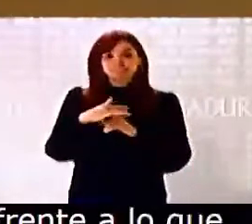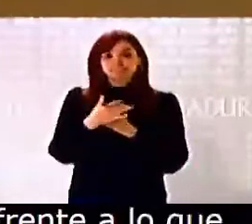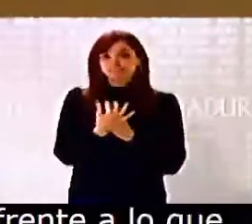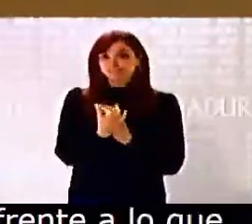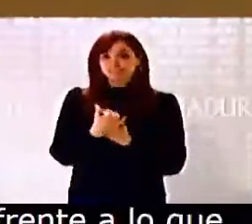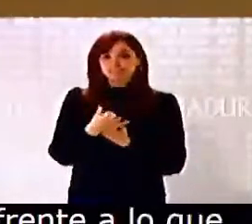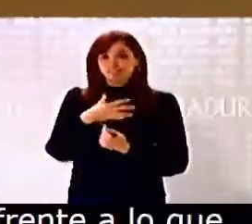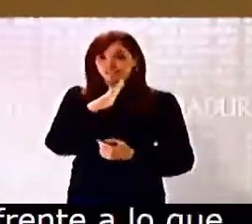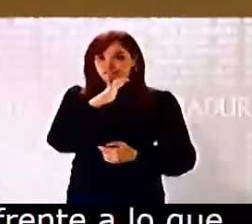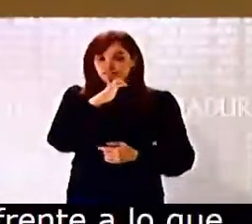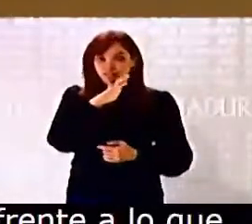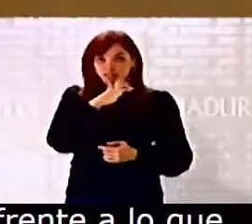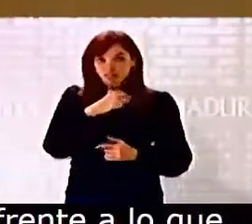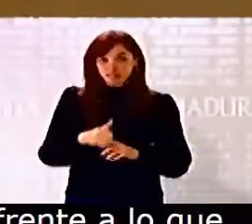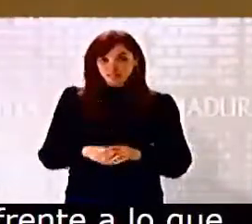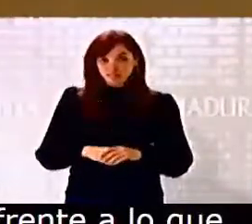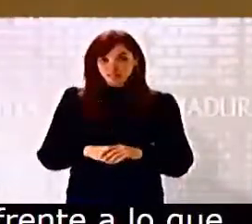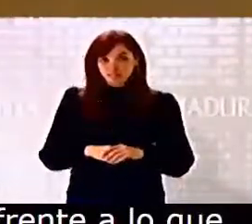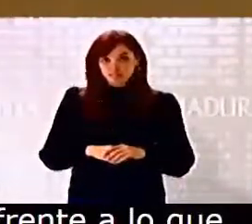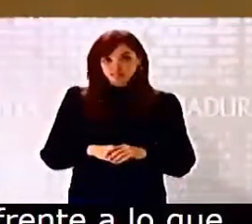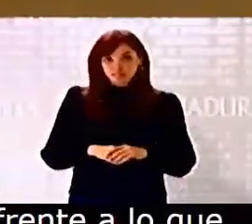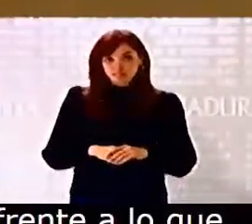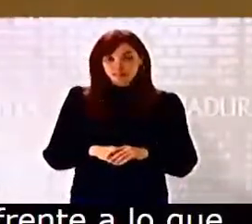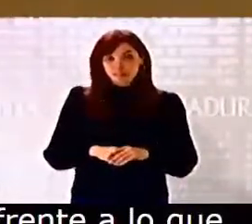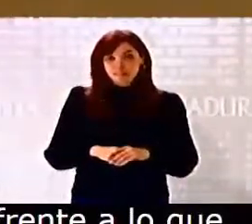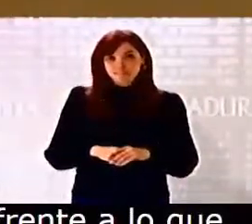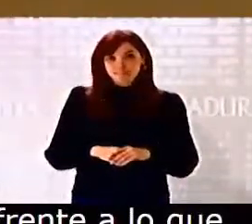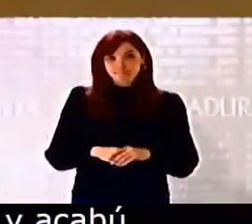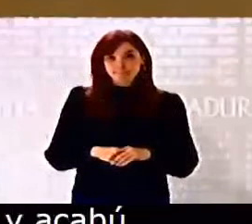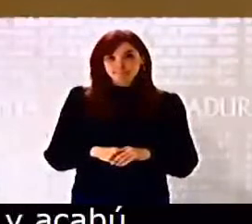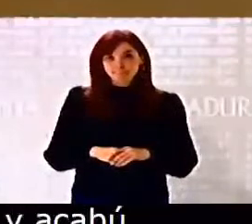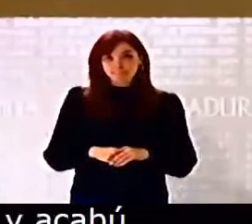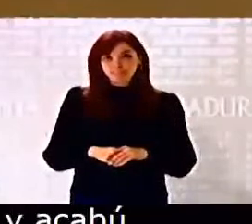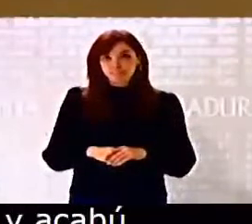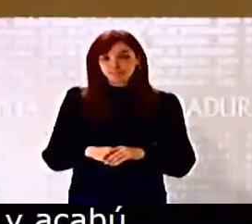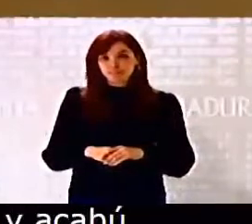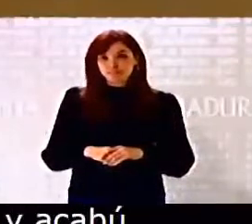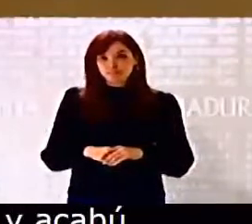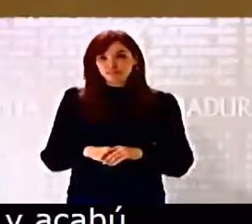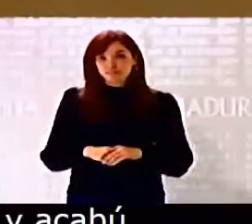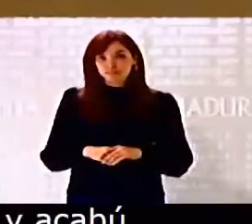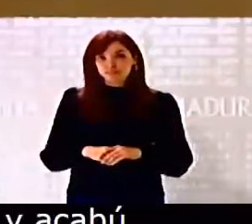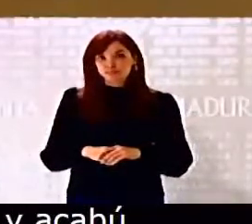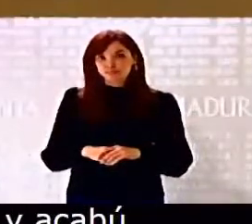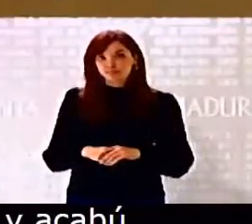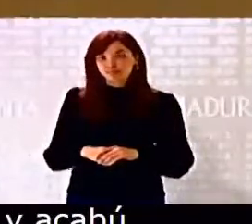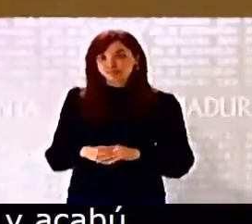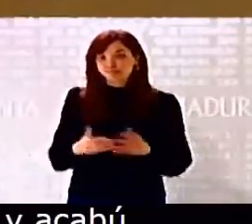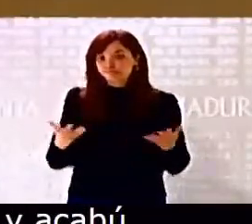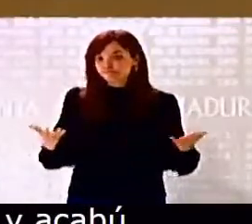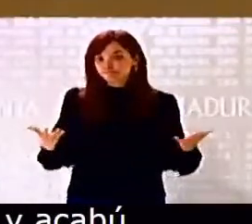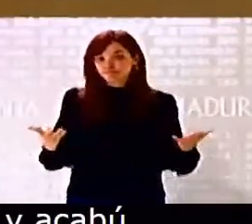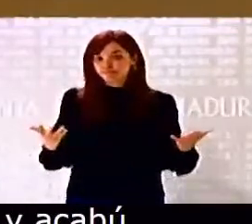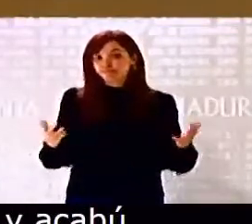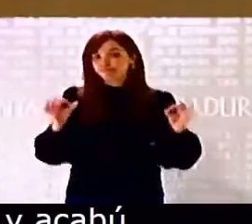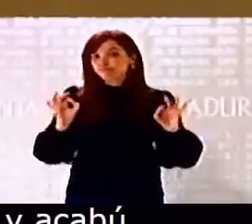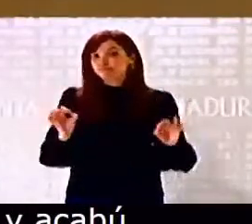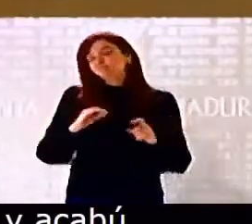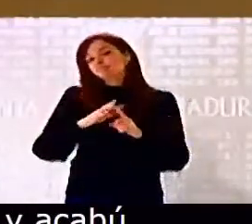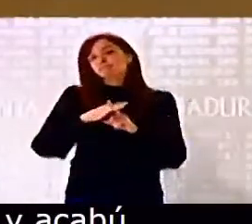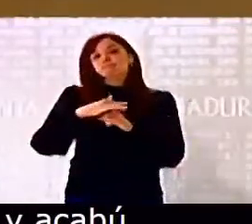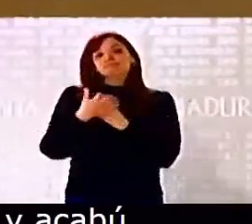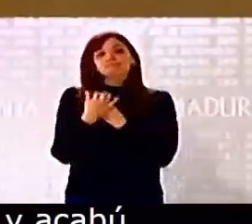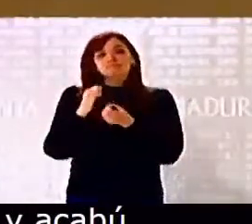pesadilla que no va a poder permitirnos sanar probablemente el